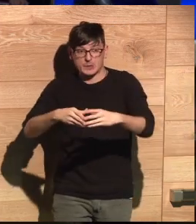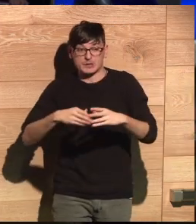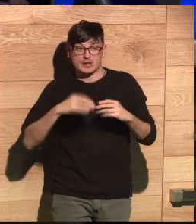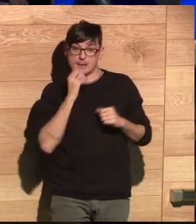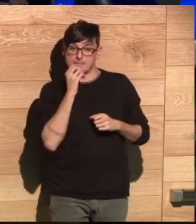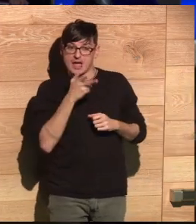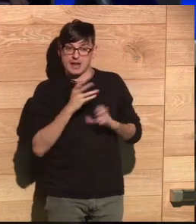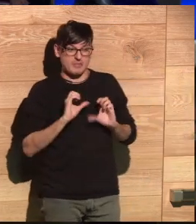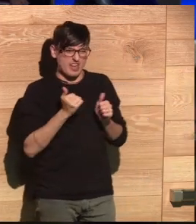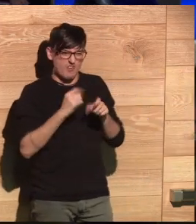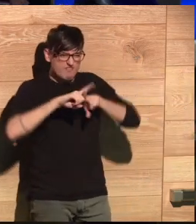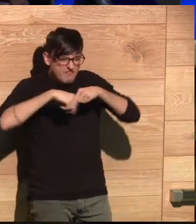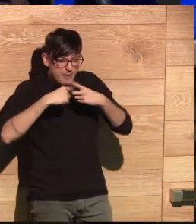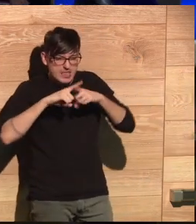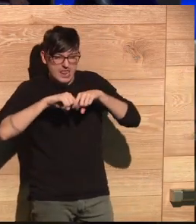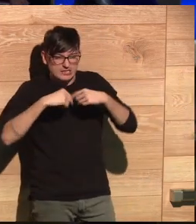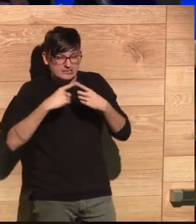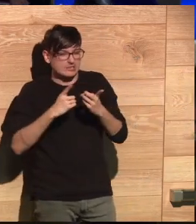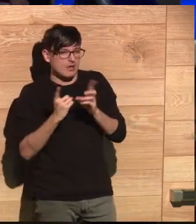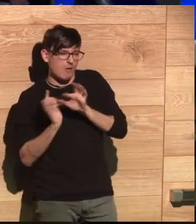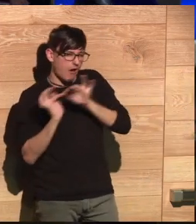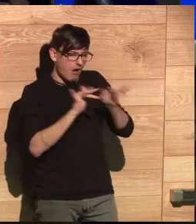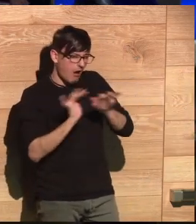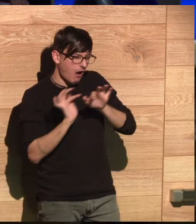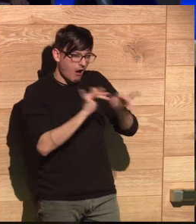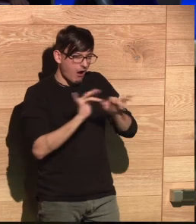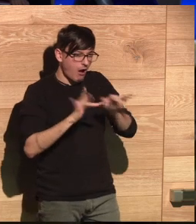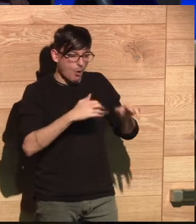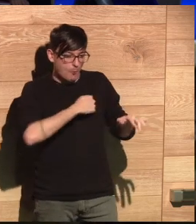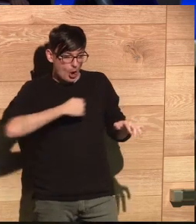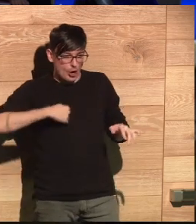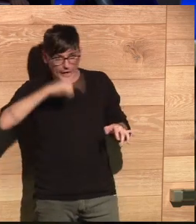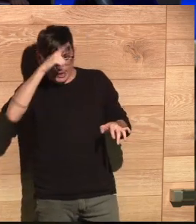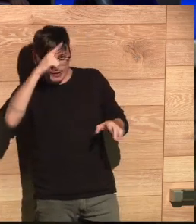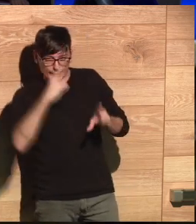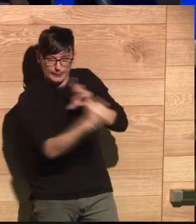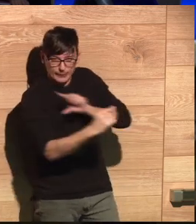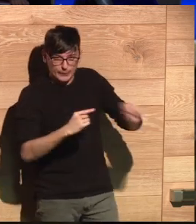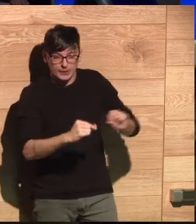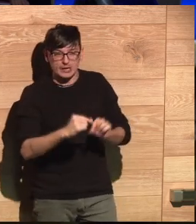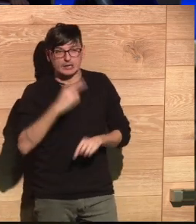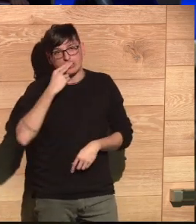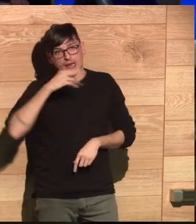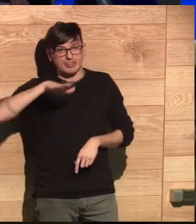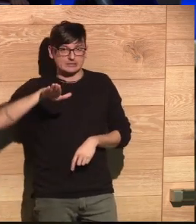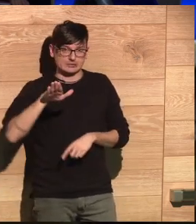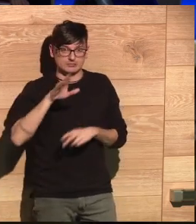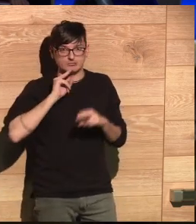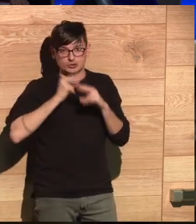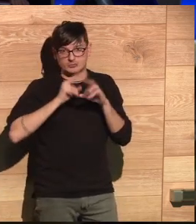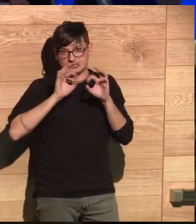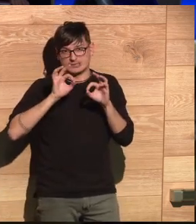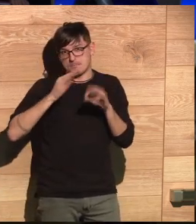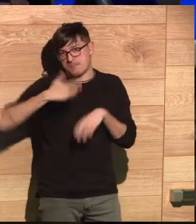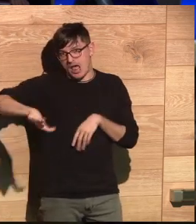cantina muchas familias judías que huían de Polonia y Alemania porque los nazis, que así se llamaban